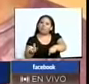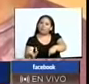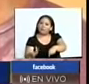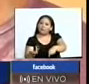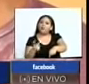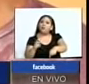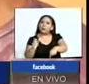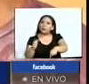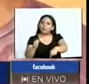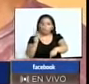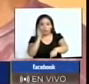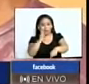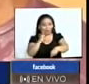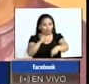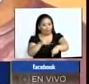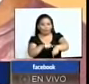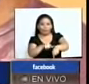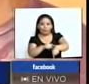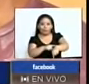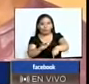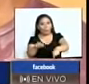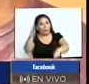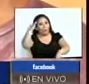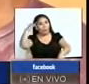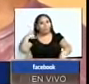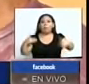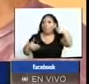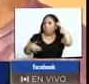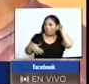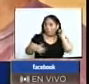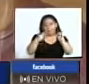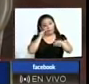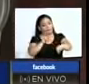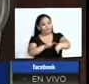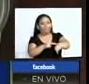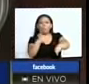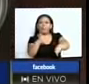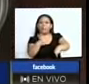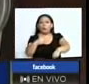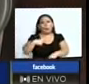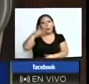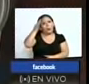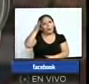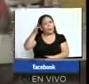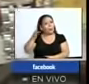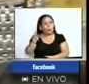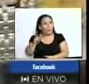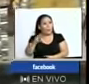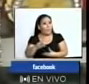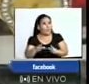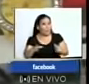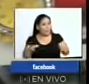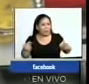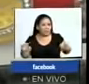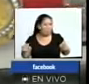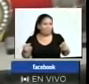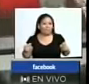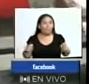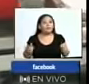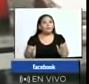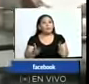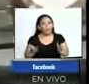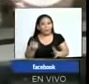cierta forma es elegancia para tanto para hombres como para mujeres. Entonces no creo que vaya desapareciendo, y